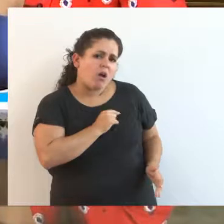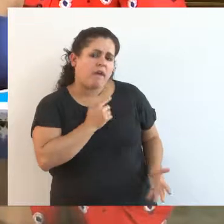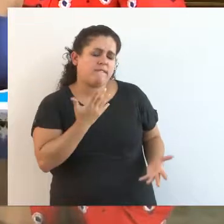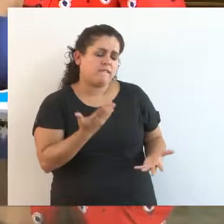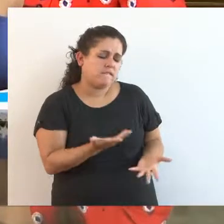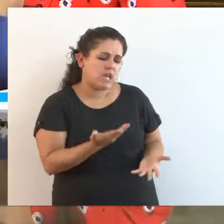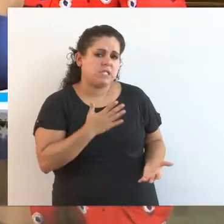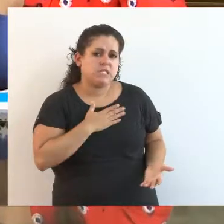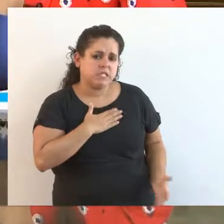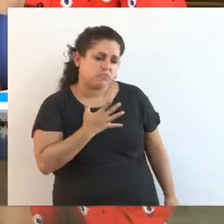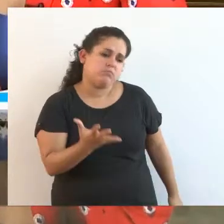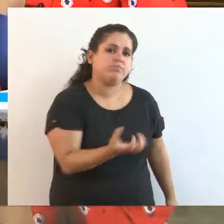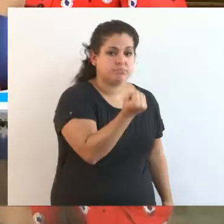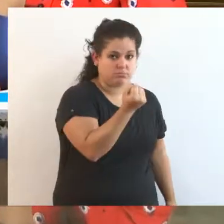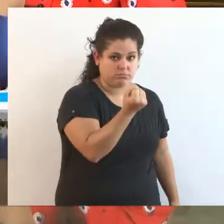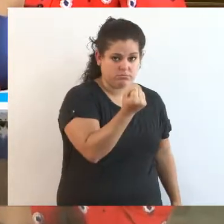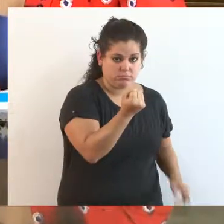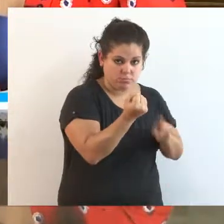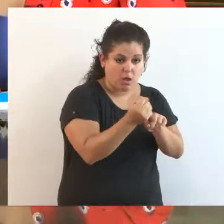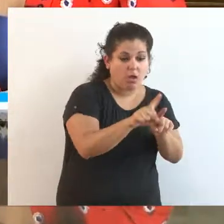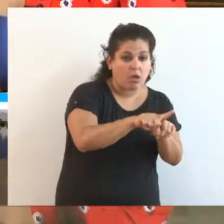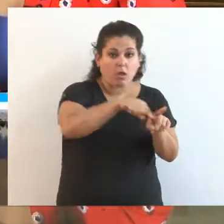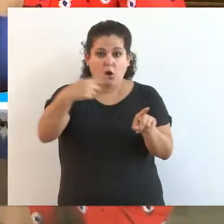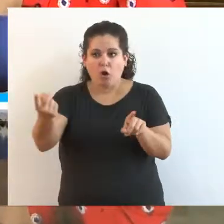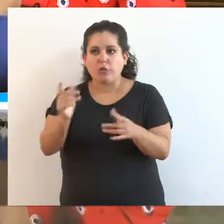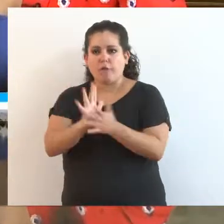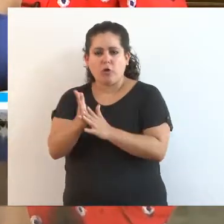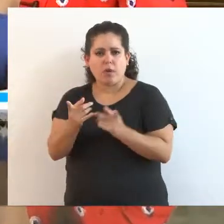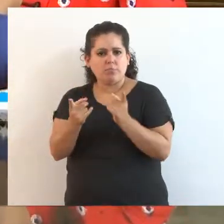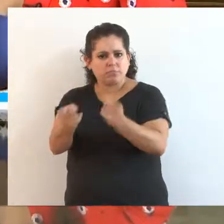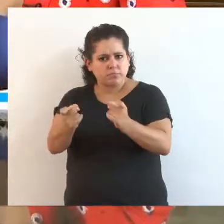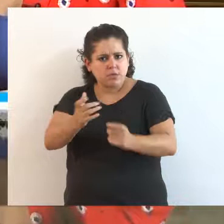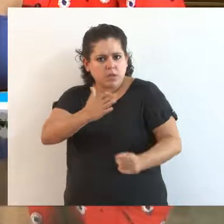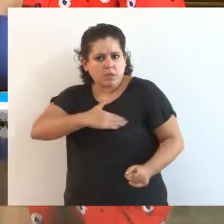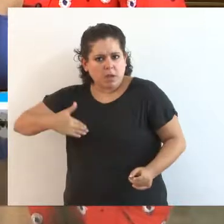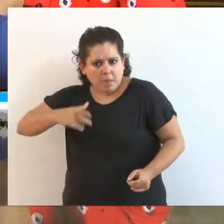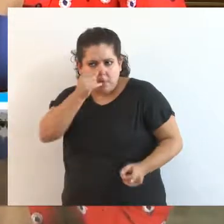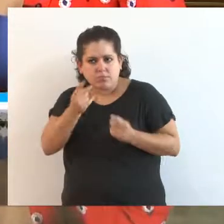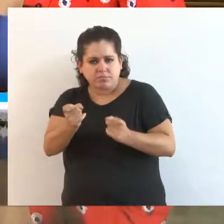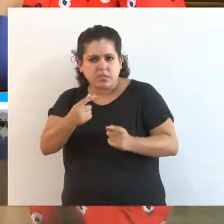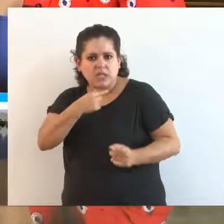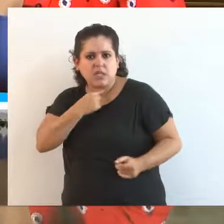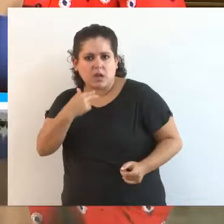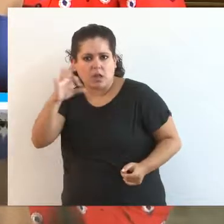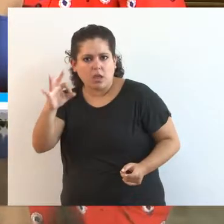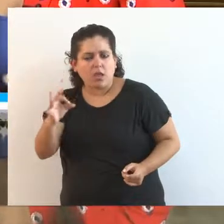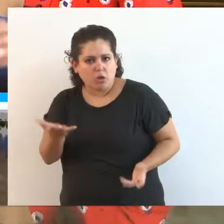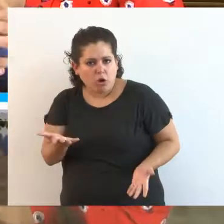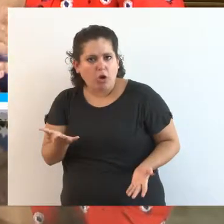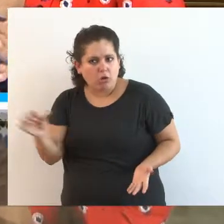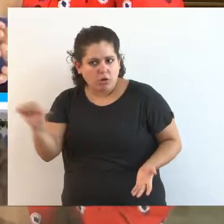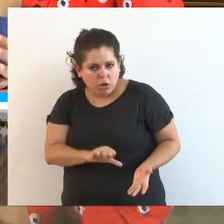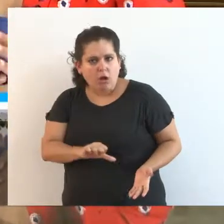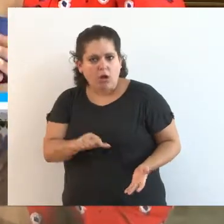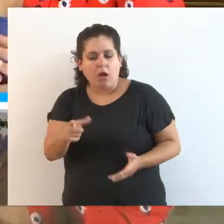como una cuestión de caridad, digamos, ¿no? Y otro, una impronta muy biológica. La Argentina tiene una